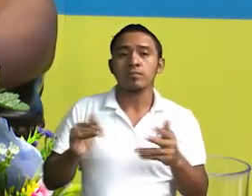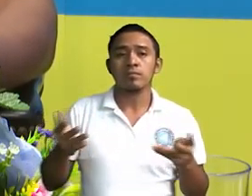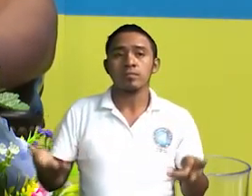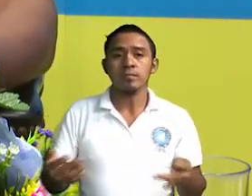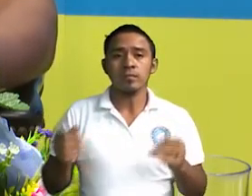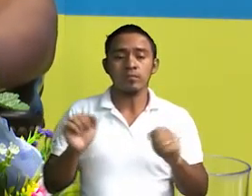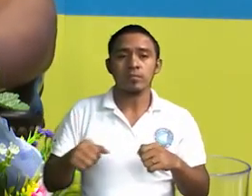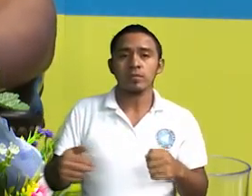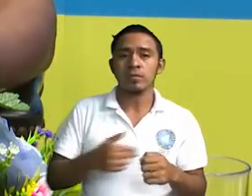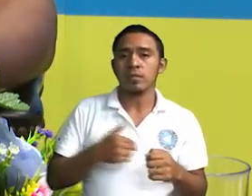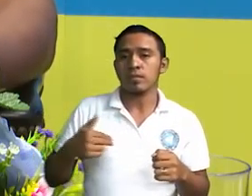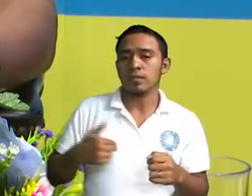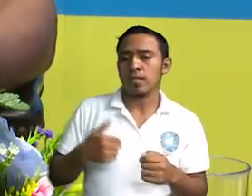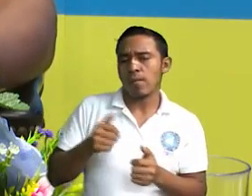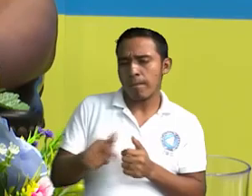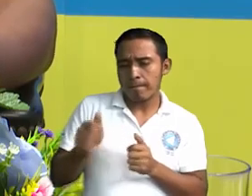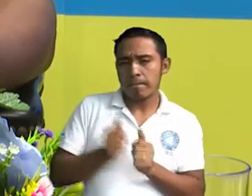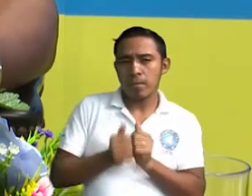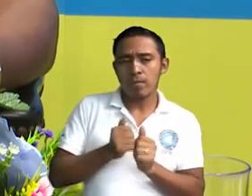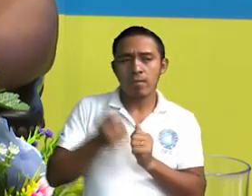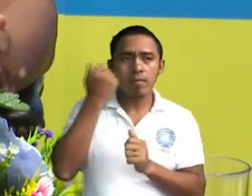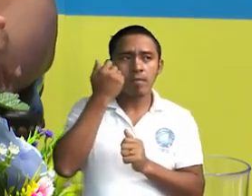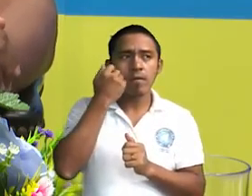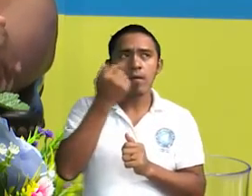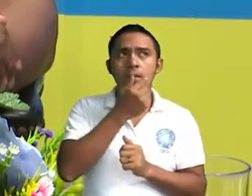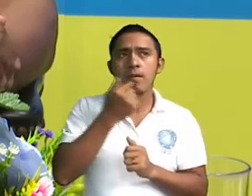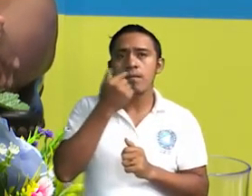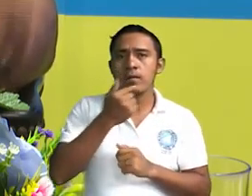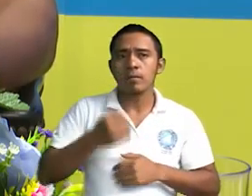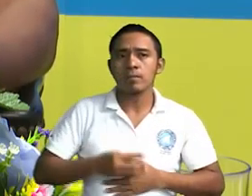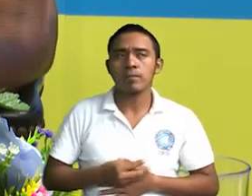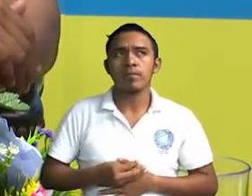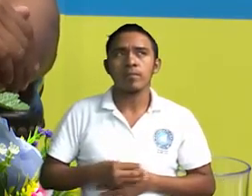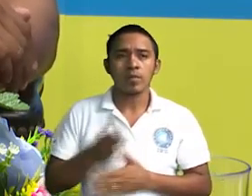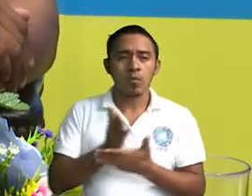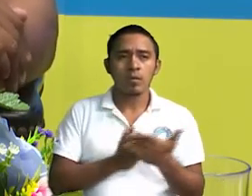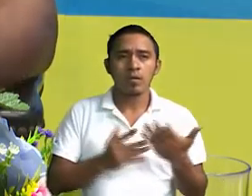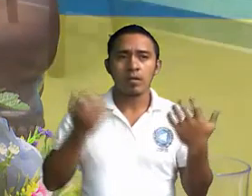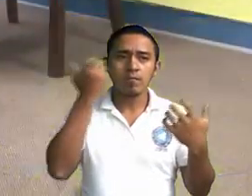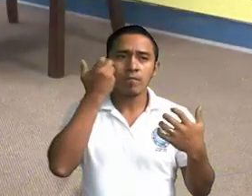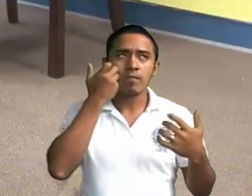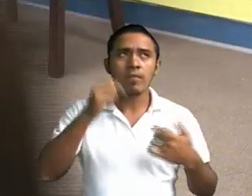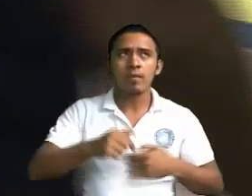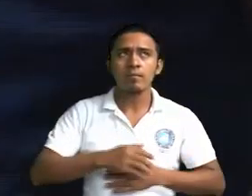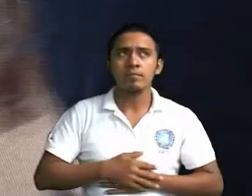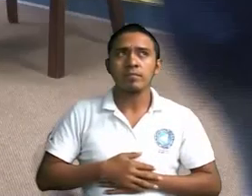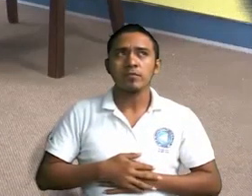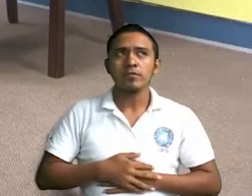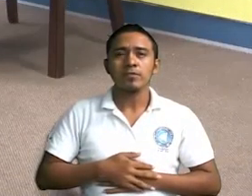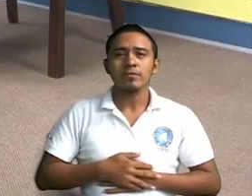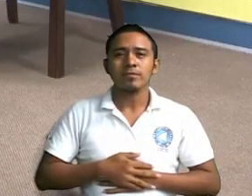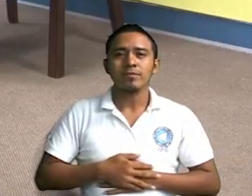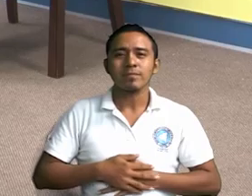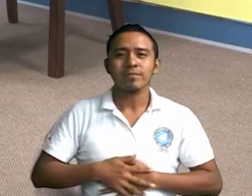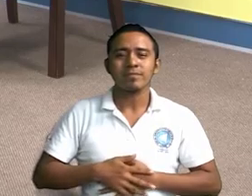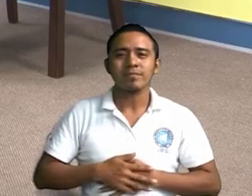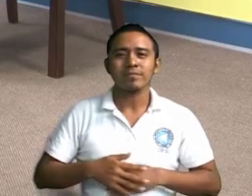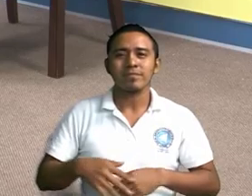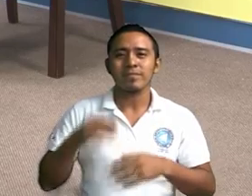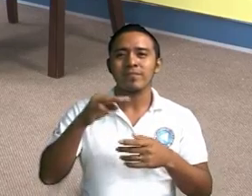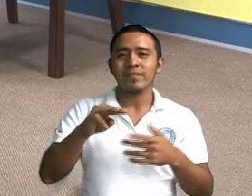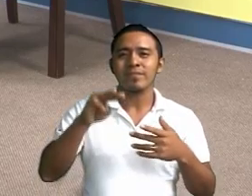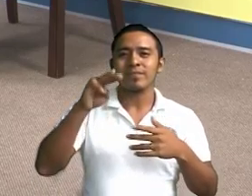que tienen probabilidades de enfermarse por por algún padecimiento bucal bueno la verdad es que la oms se